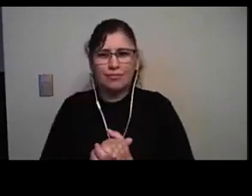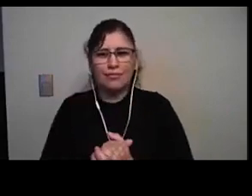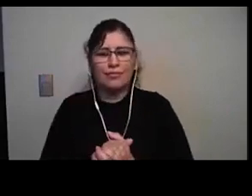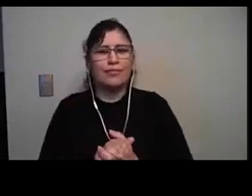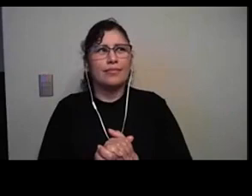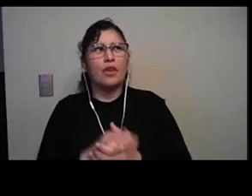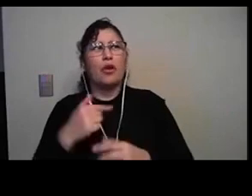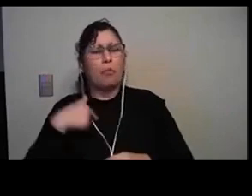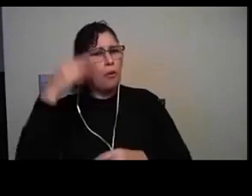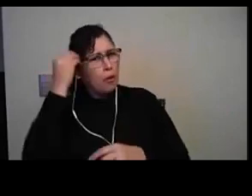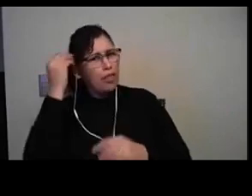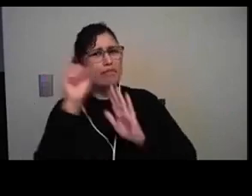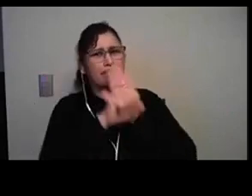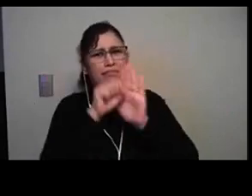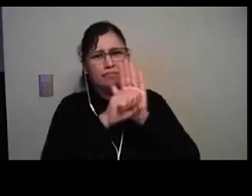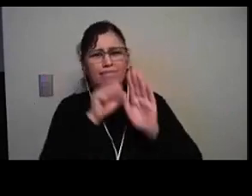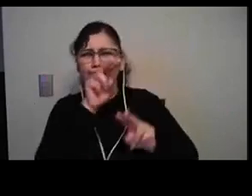Vimos unos videos.